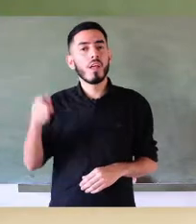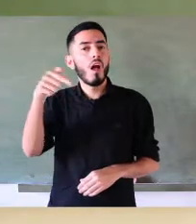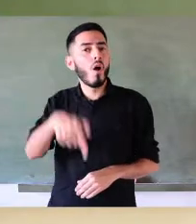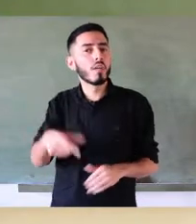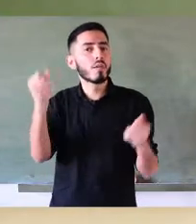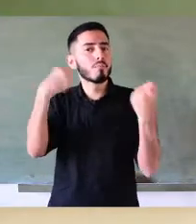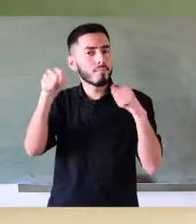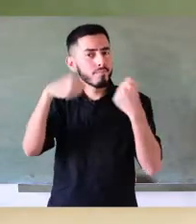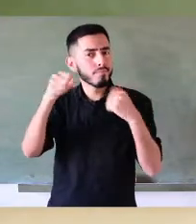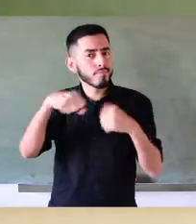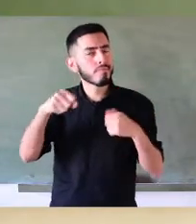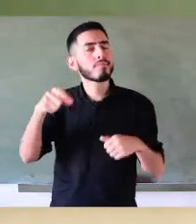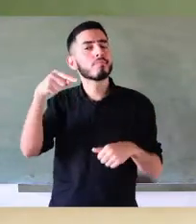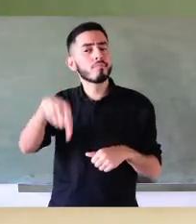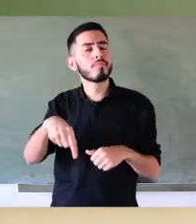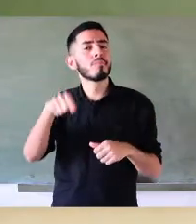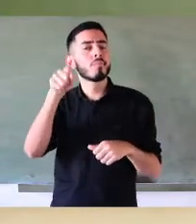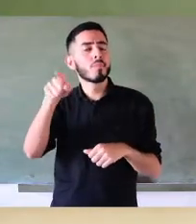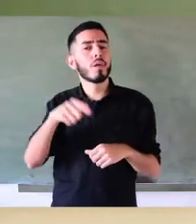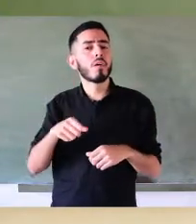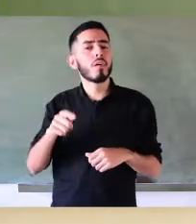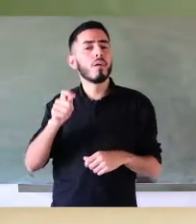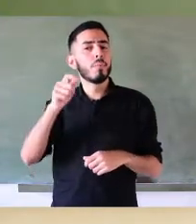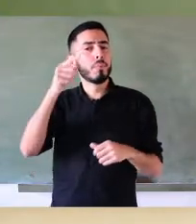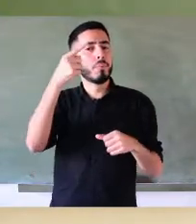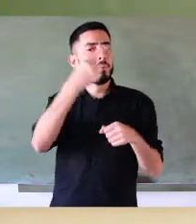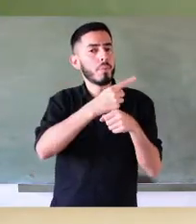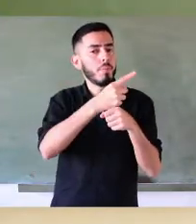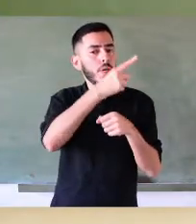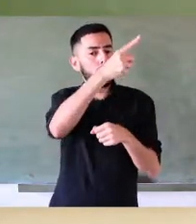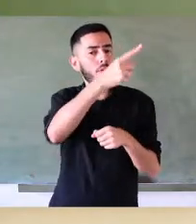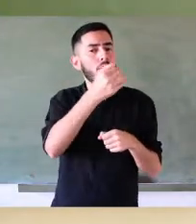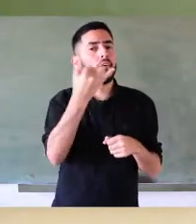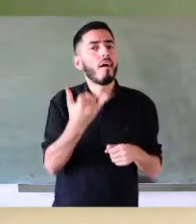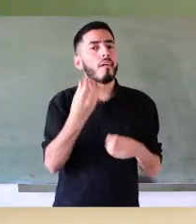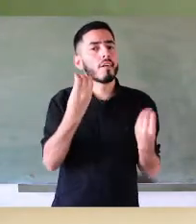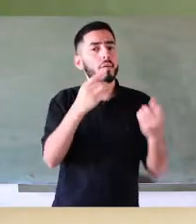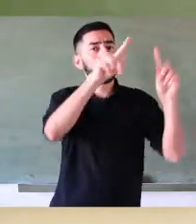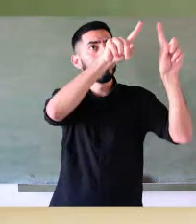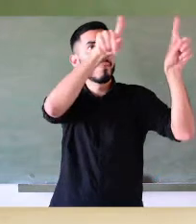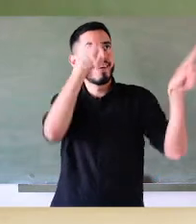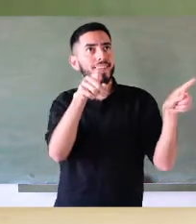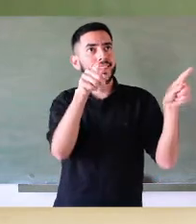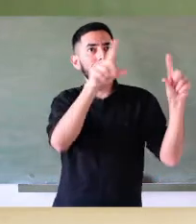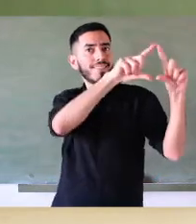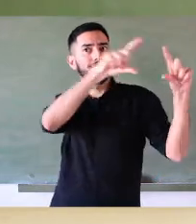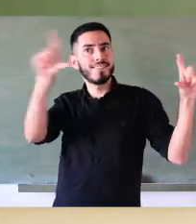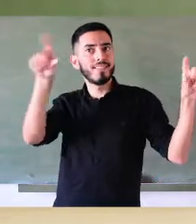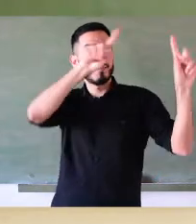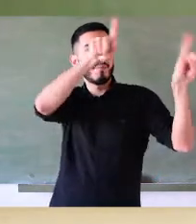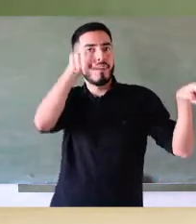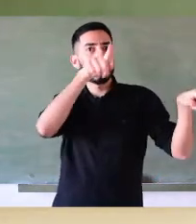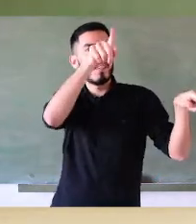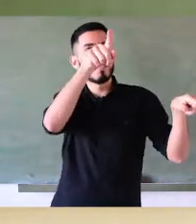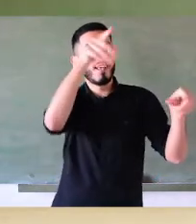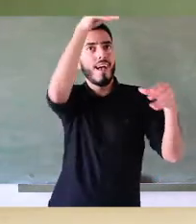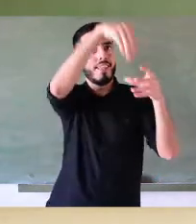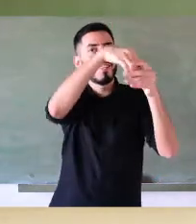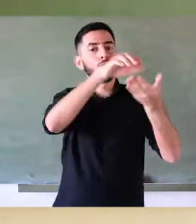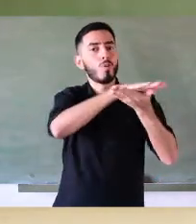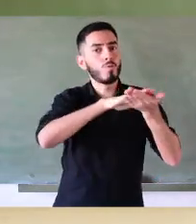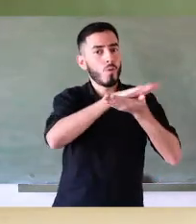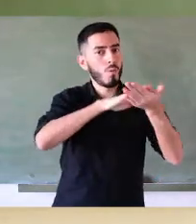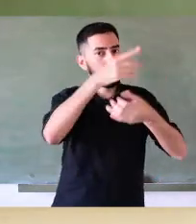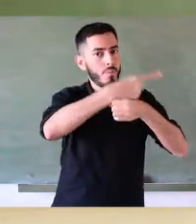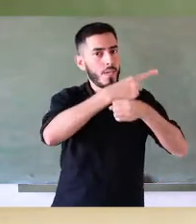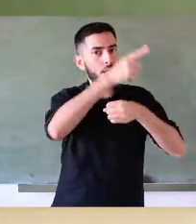Realicemos ahora algunos ejercicios combinados. En un principio tenemos un paréntesis, que lo debemos resolver primero, donde nos pide la